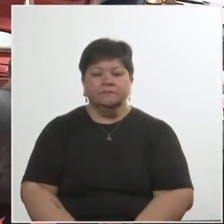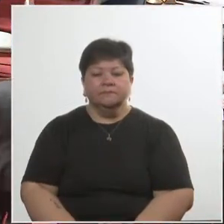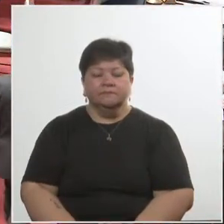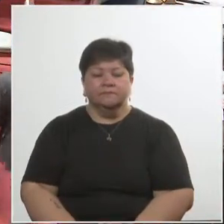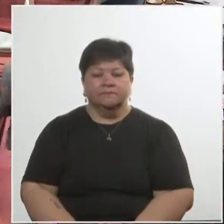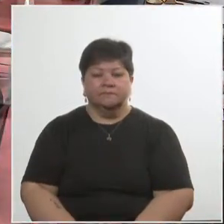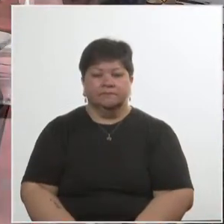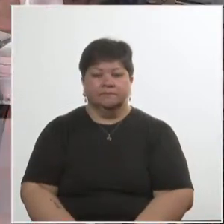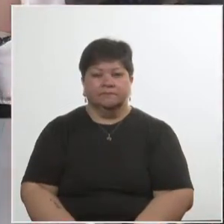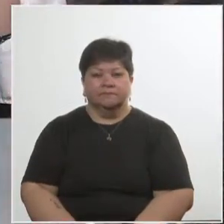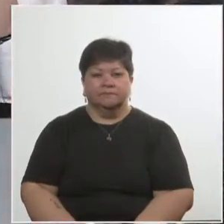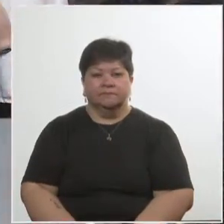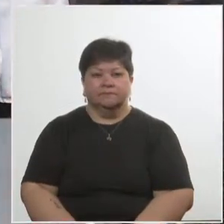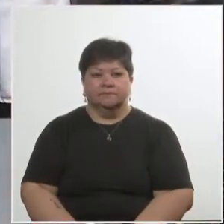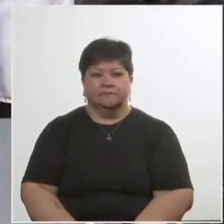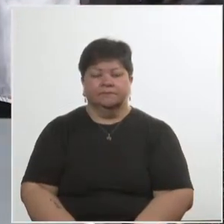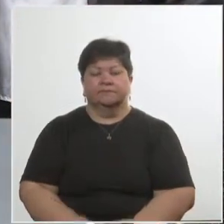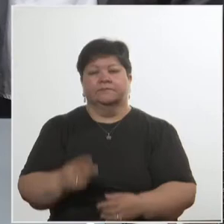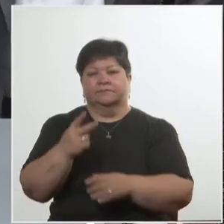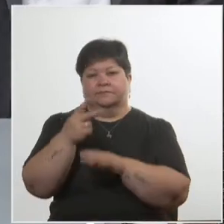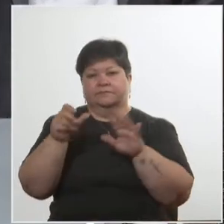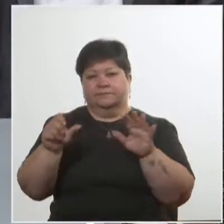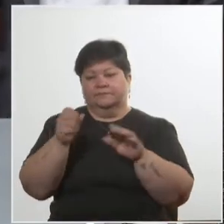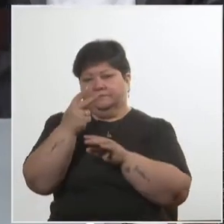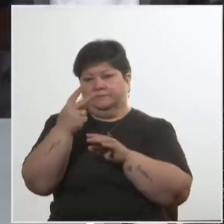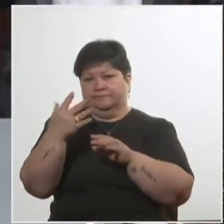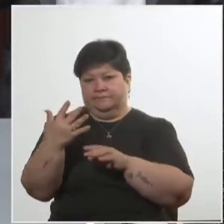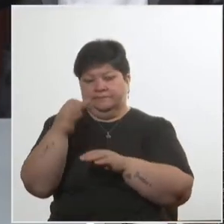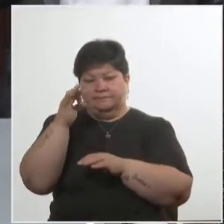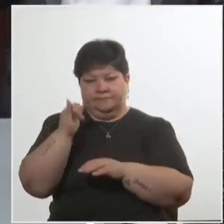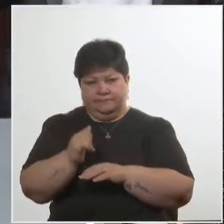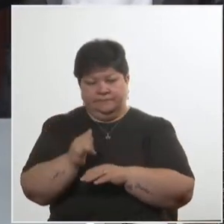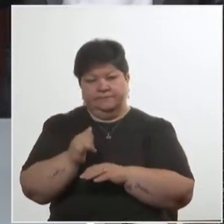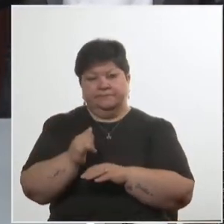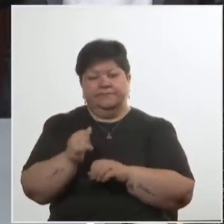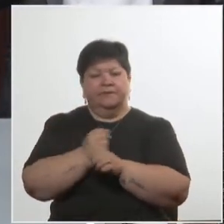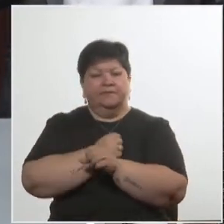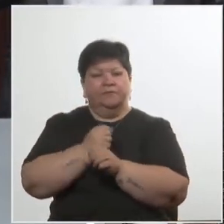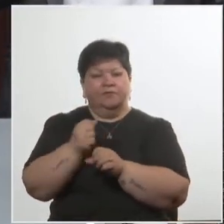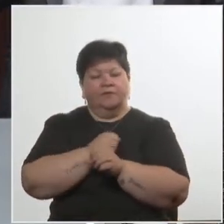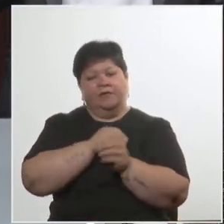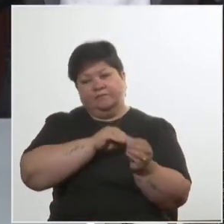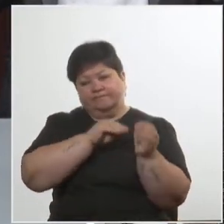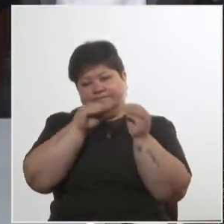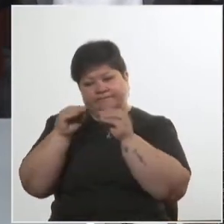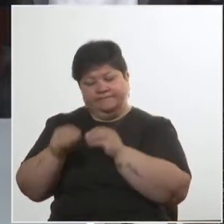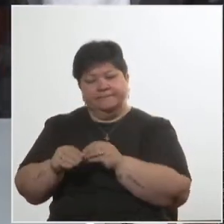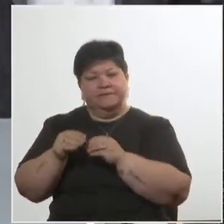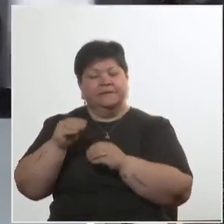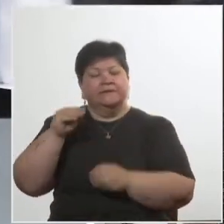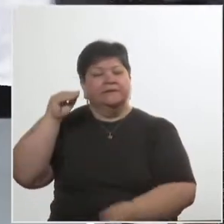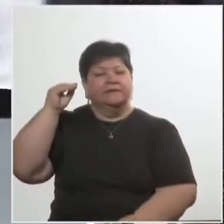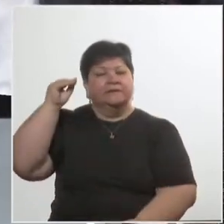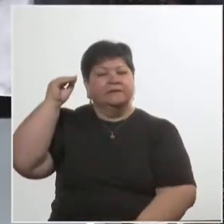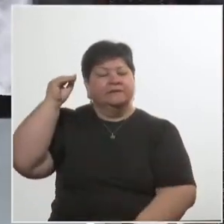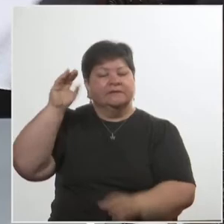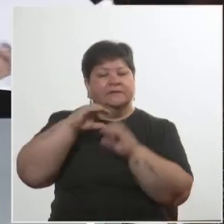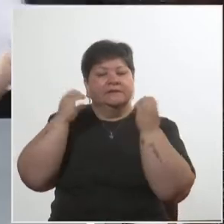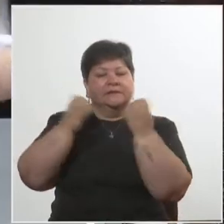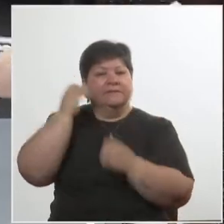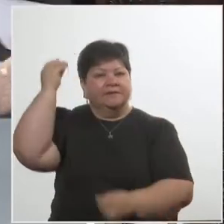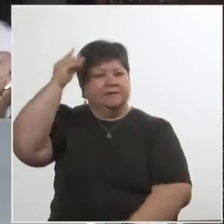25 en 26 25 en 26 queda aprobado y se remite la cámara de representantes en la